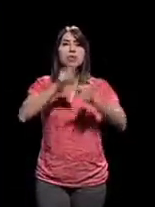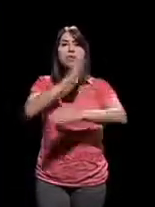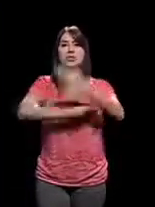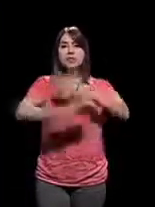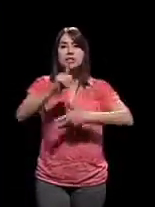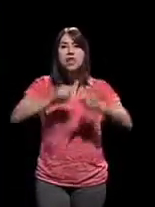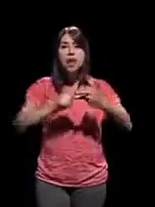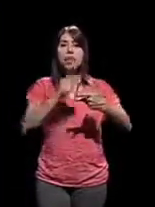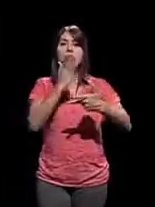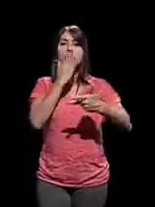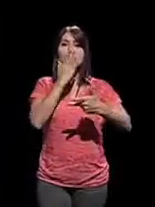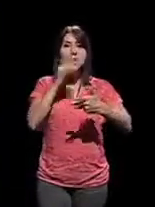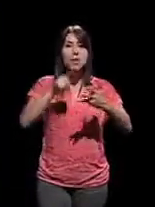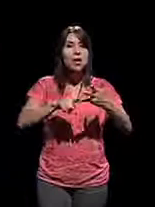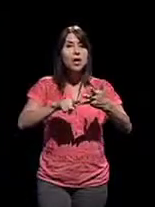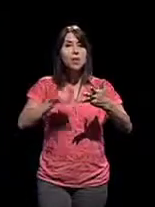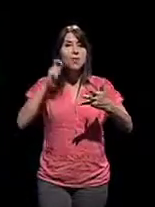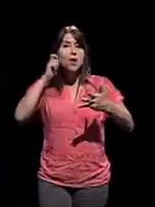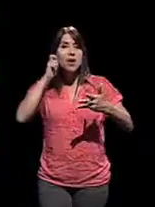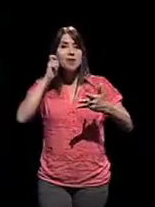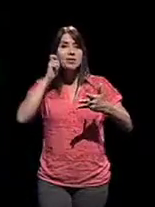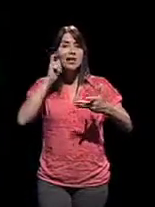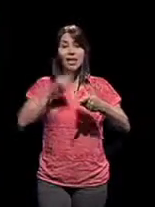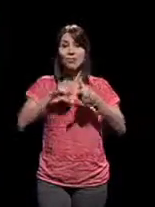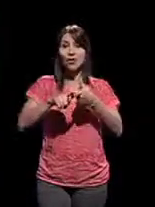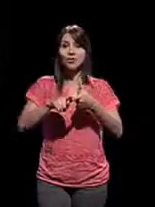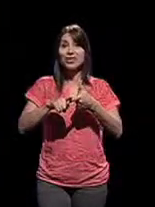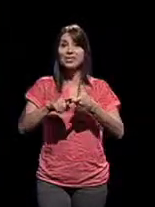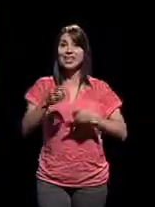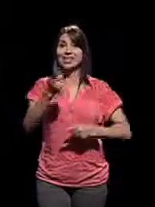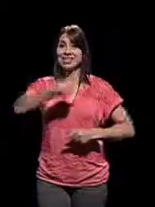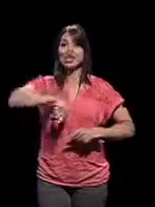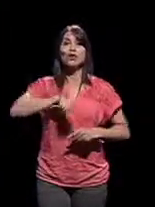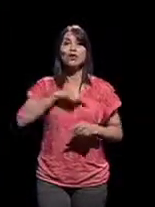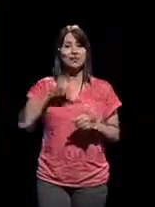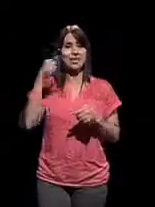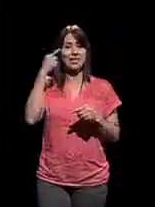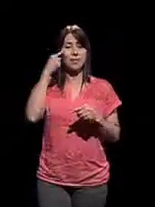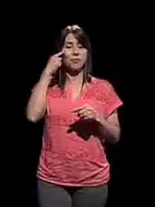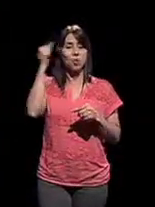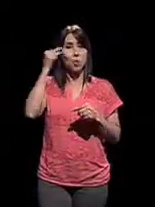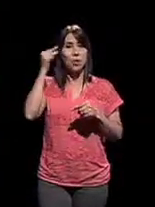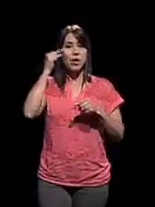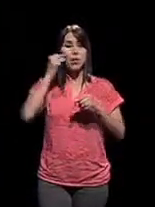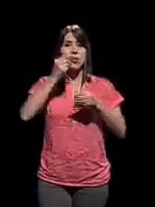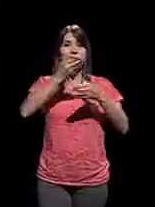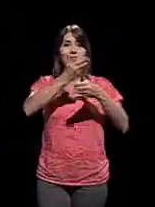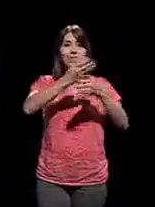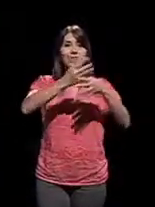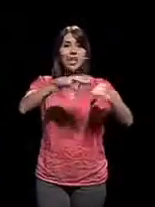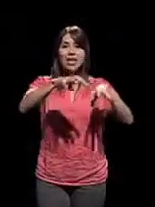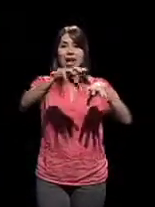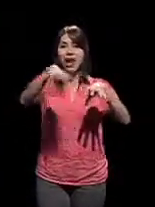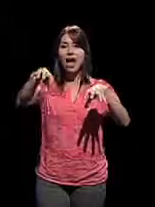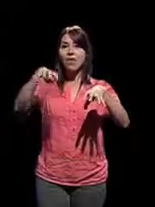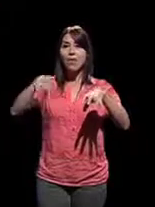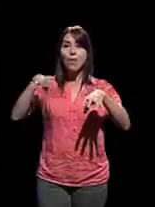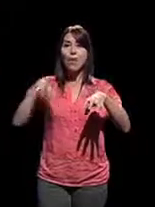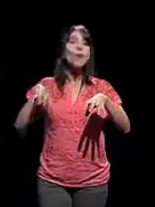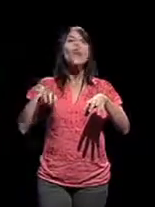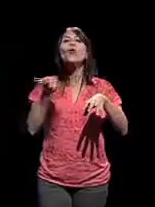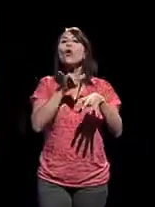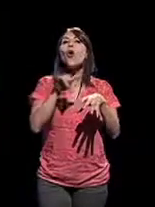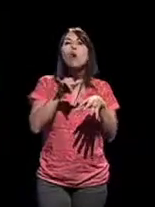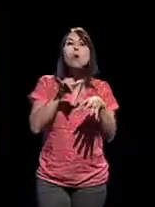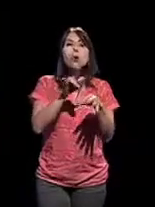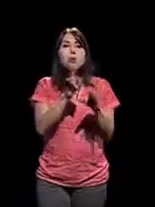personas en territorios indígenas, a ciertos sectores de mujeres. Y entonces, mientras sigamos pensando en un Estado segregado que tiene que ir generando remiendos o